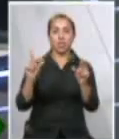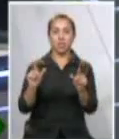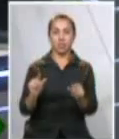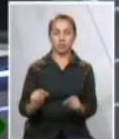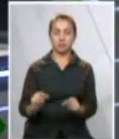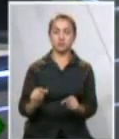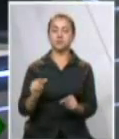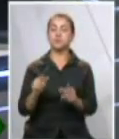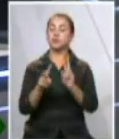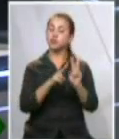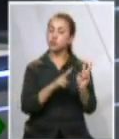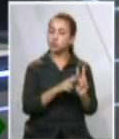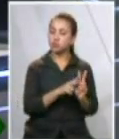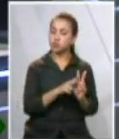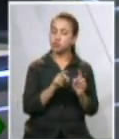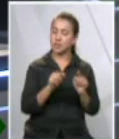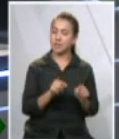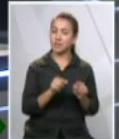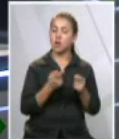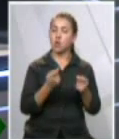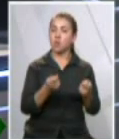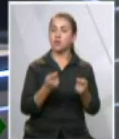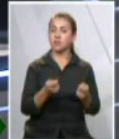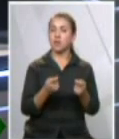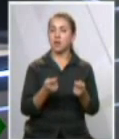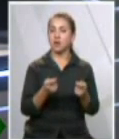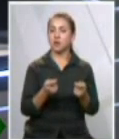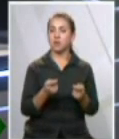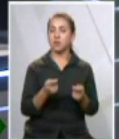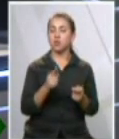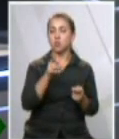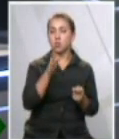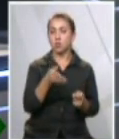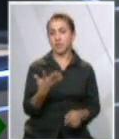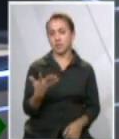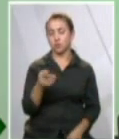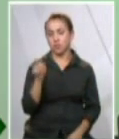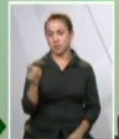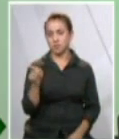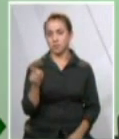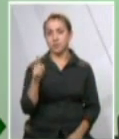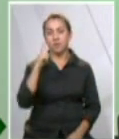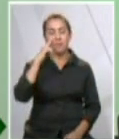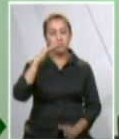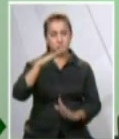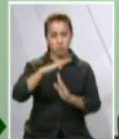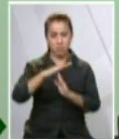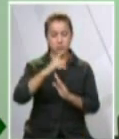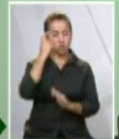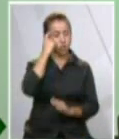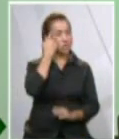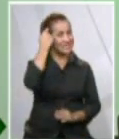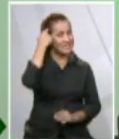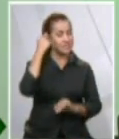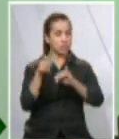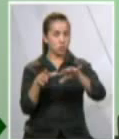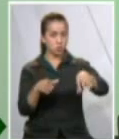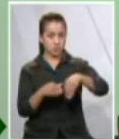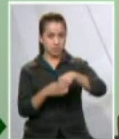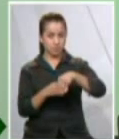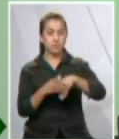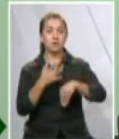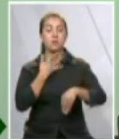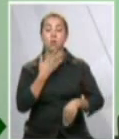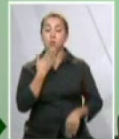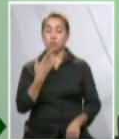Sí. Y la solución, y esta solución cuesta un quinto de eso. Vamos a hacer una pausa en Conciencia Inclusiva, porque